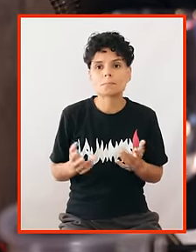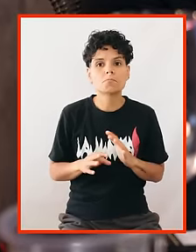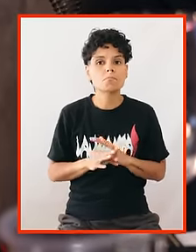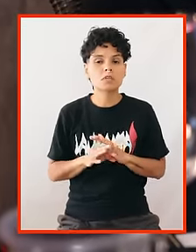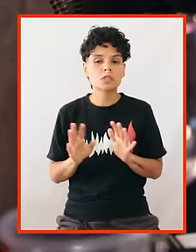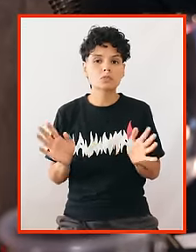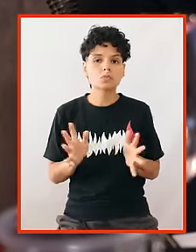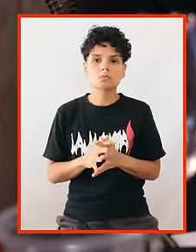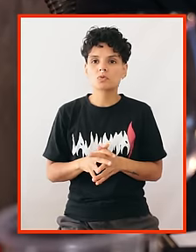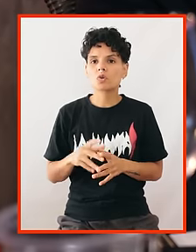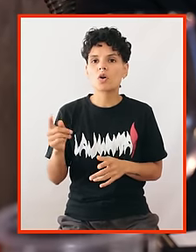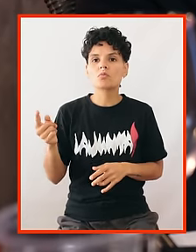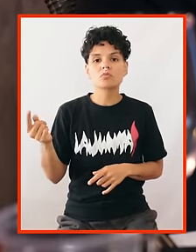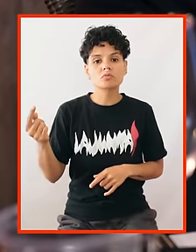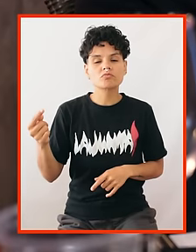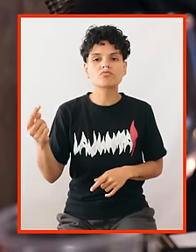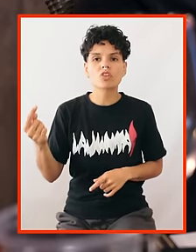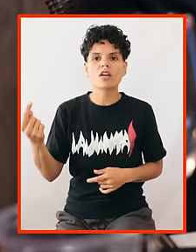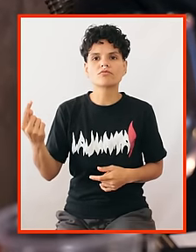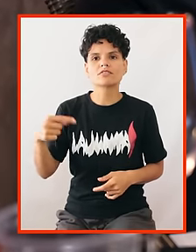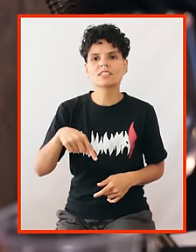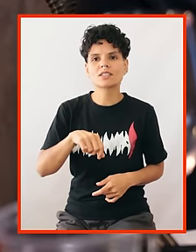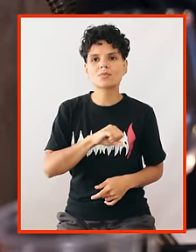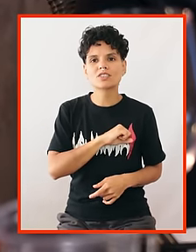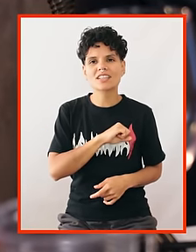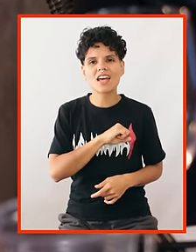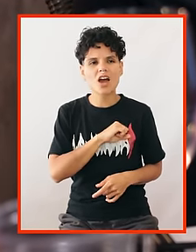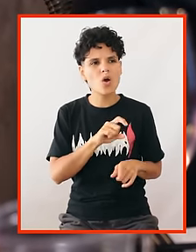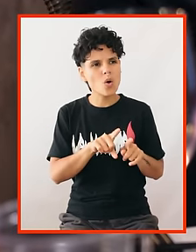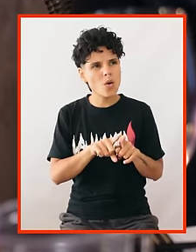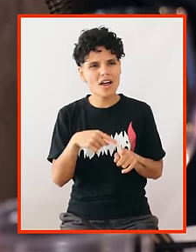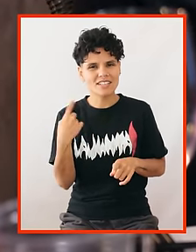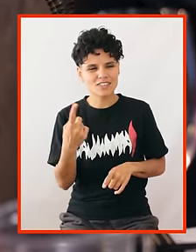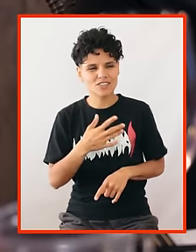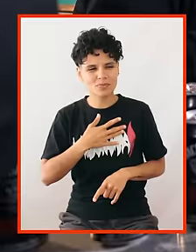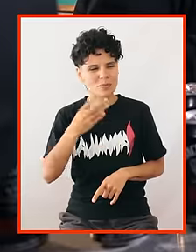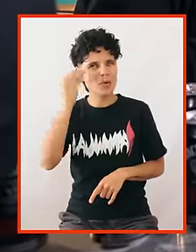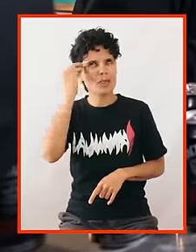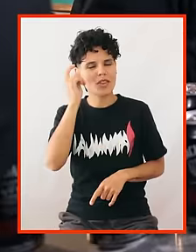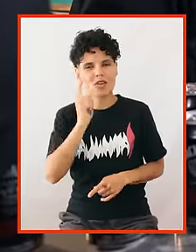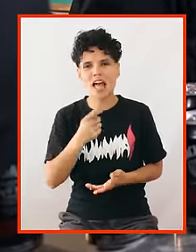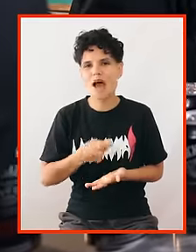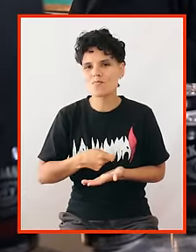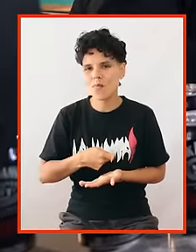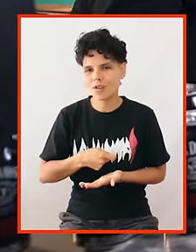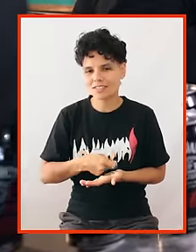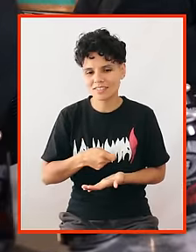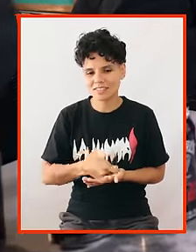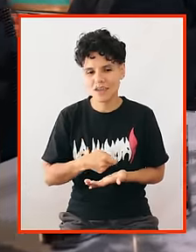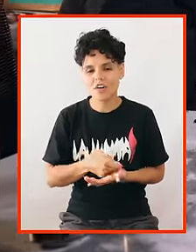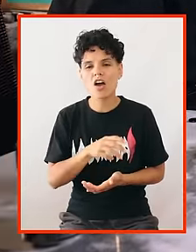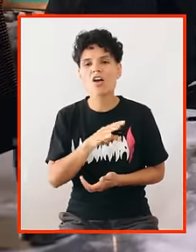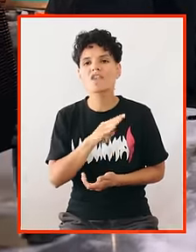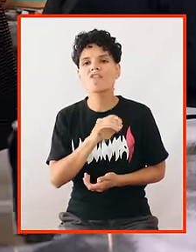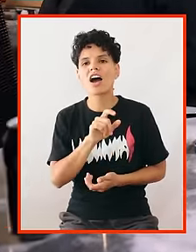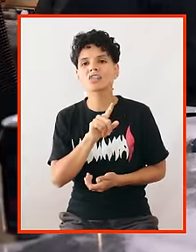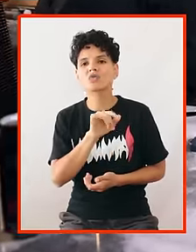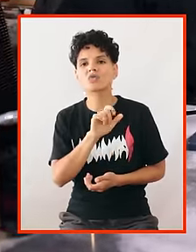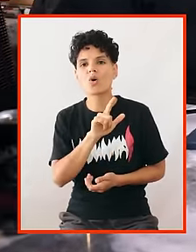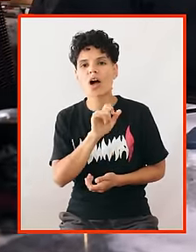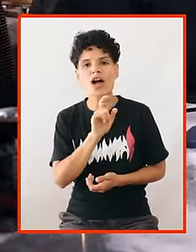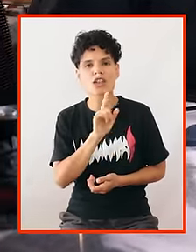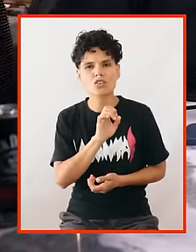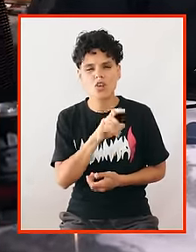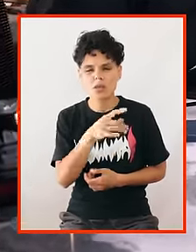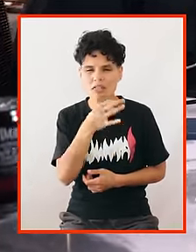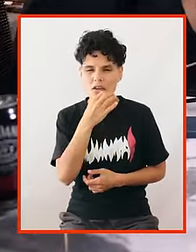nos vinimos acá a Santiago y terminamos. De hecho, hicimos como una apuesta, me acuerdo. Como, y Basualto. Recuerdo que dijo, yo